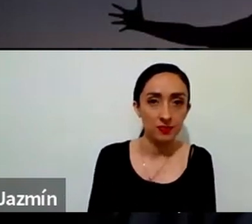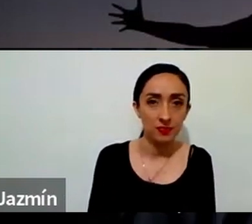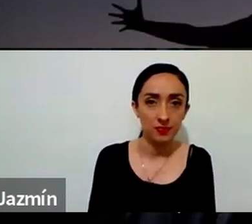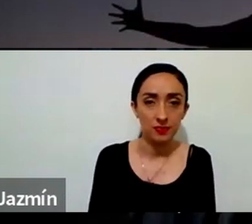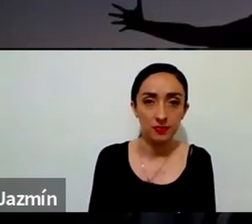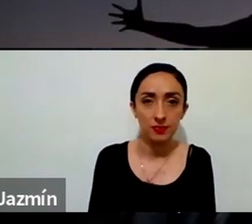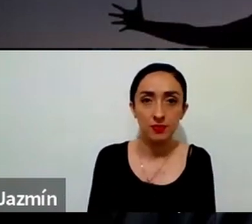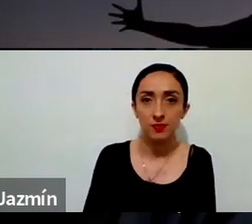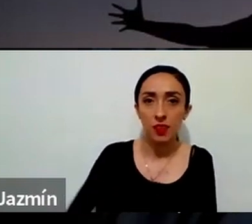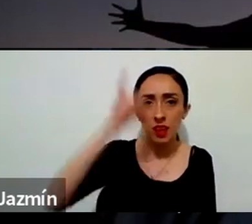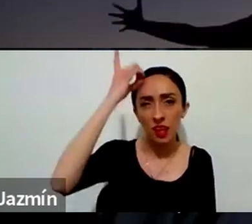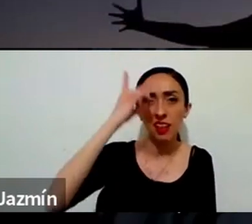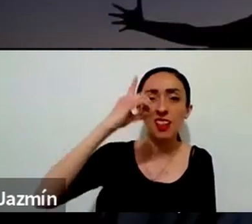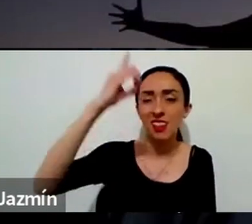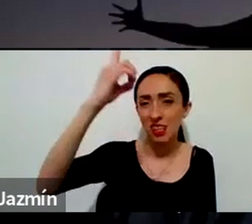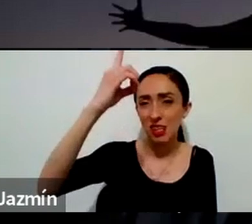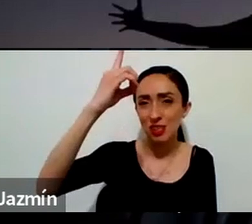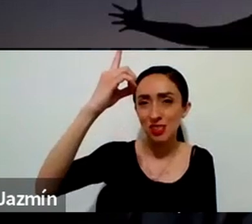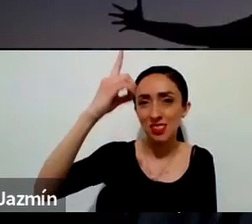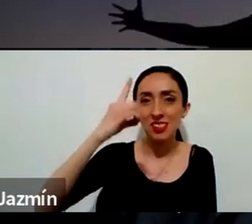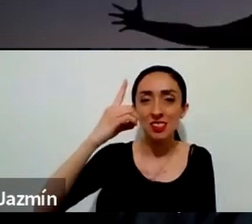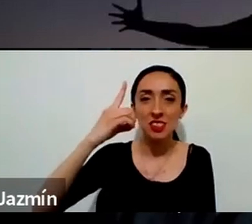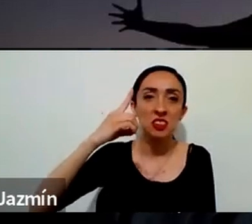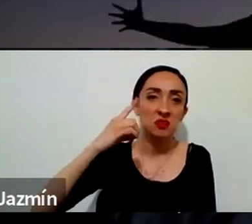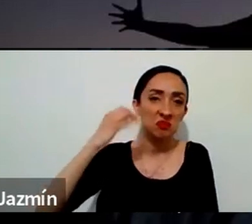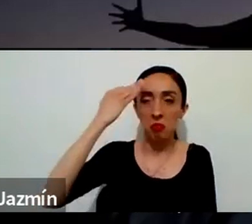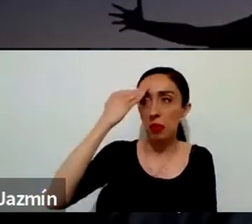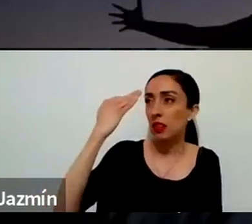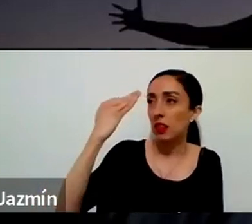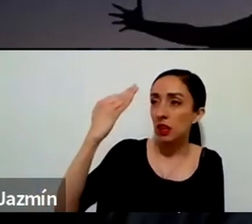Es el Dios que va más allá del espacio y del tiempo.